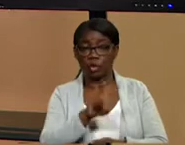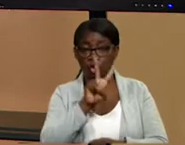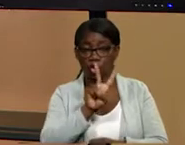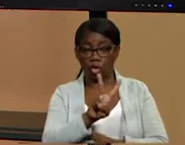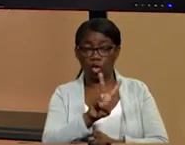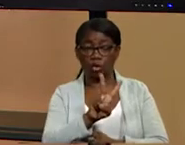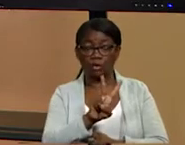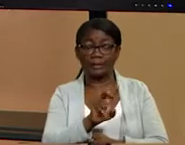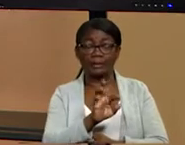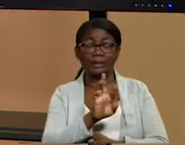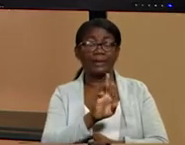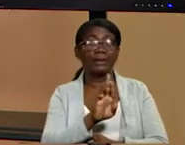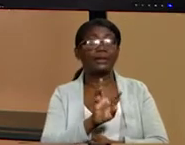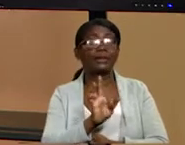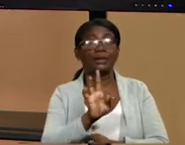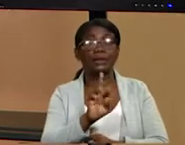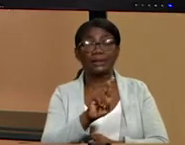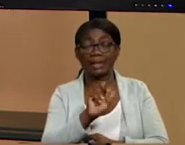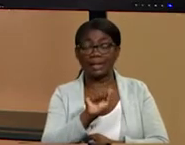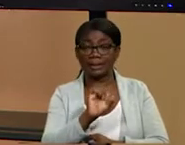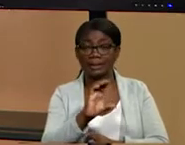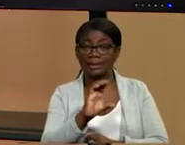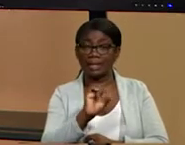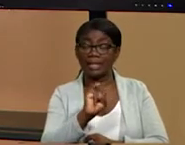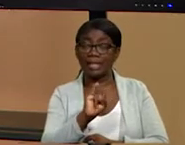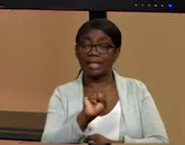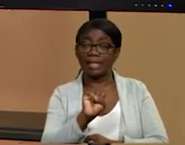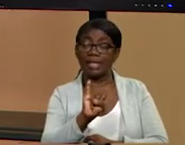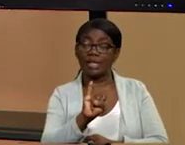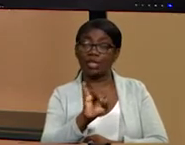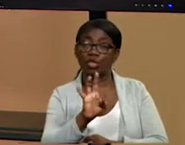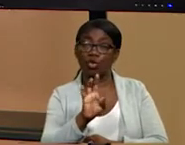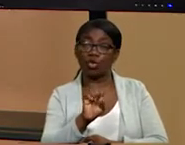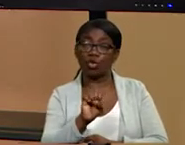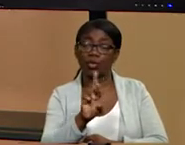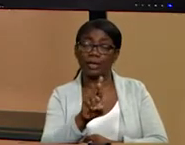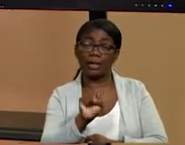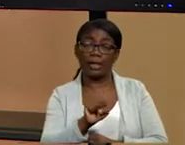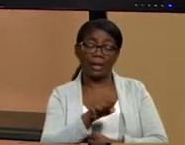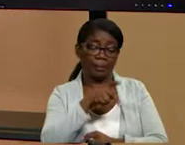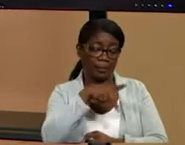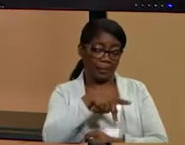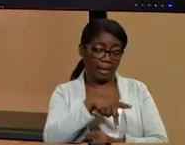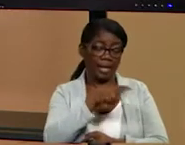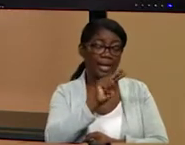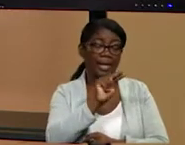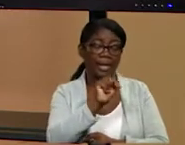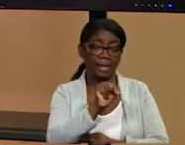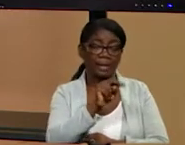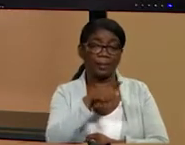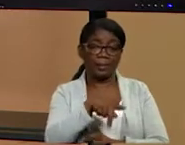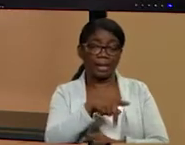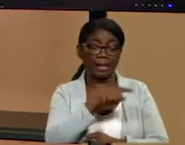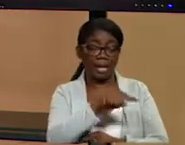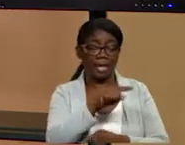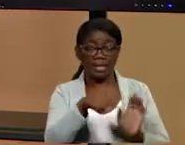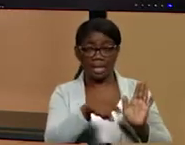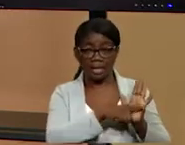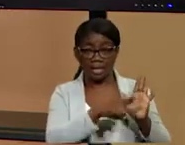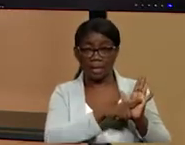de configuración PNP, ¿ok? La base es negativa, y de